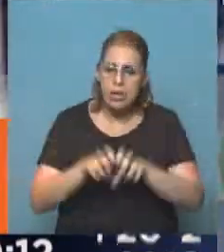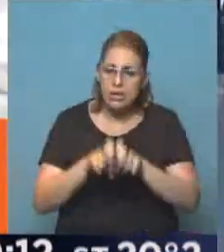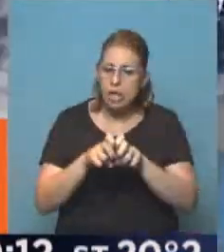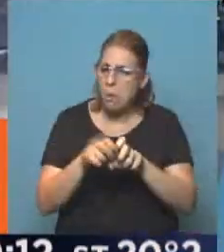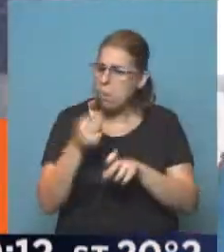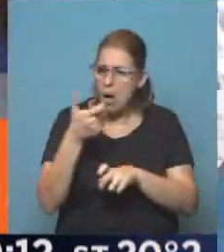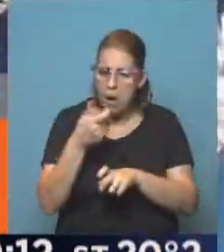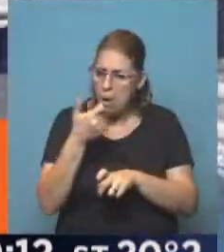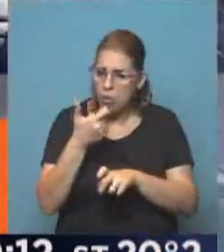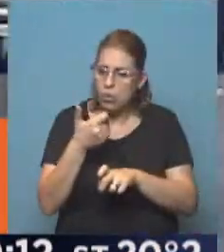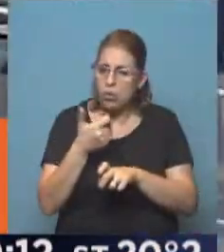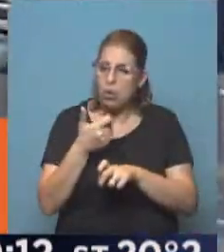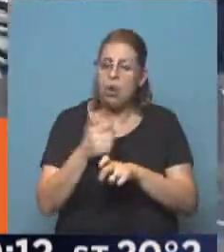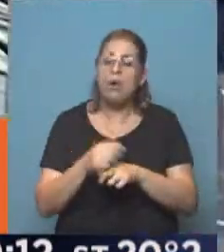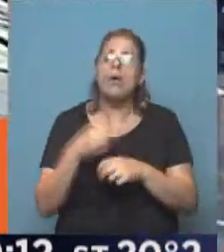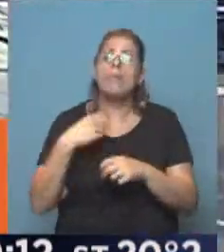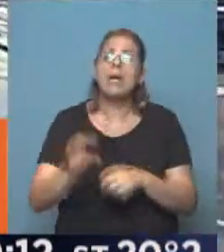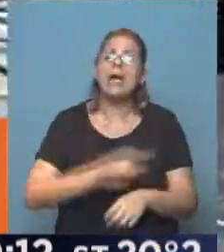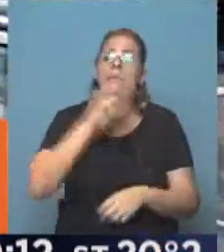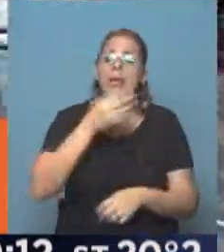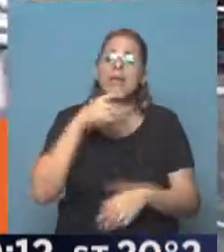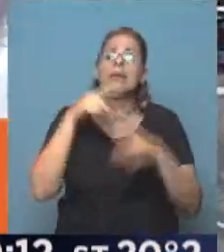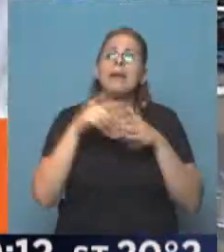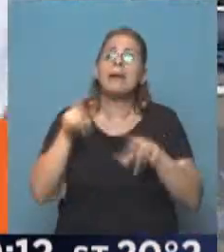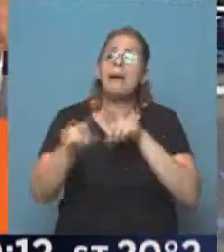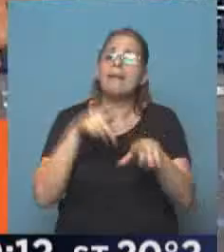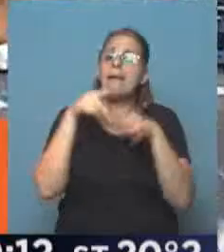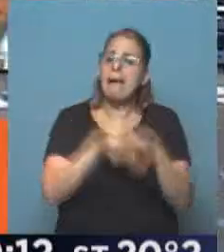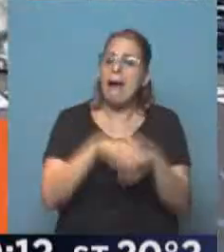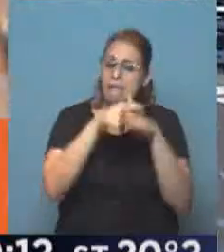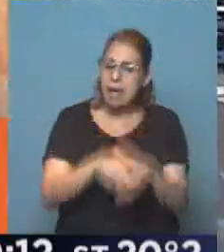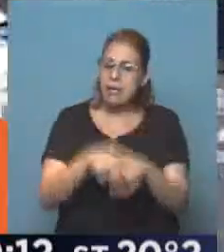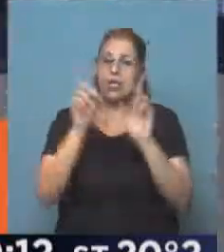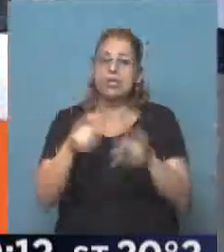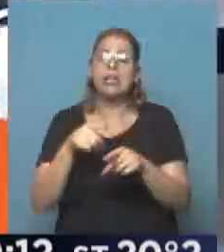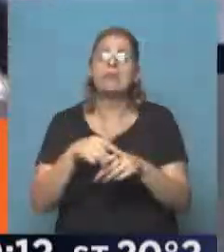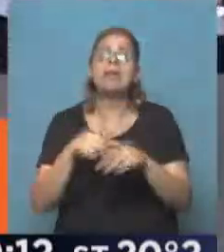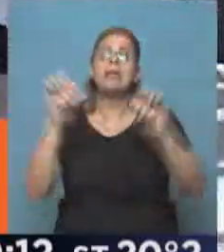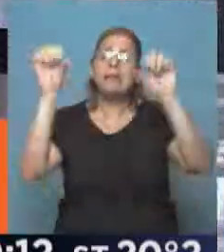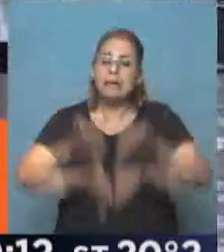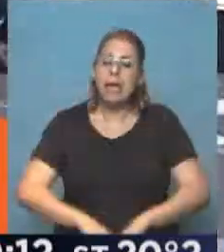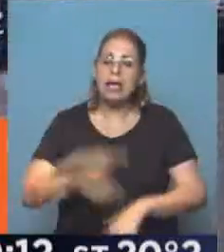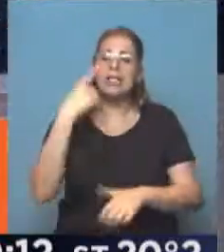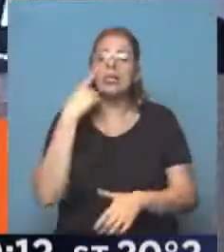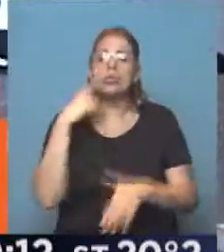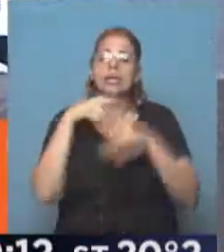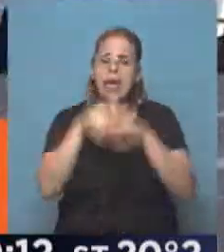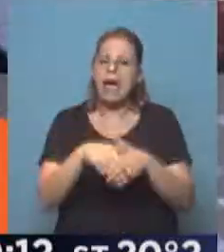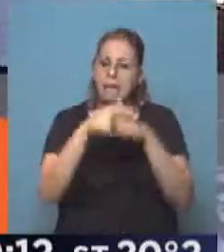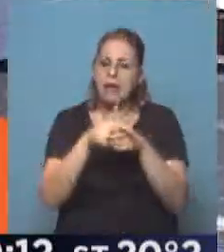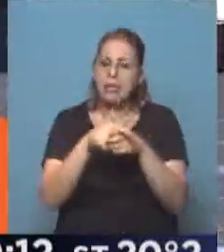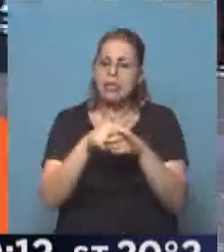de dinero que va a premios para las carreras de caballo, por lo cual se trae también la industria hípica. ¿Cuántas fuentes